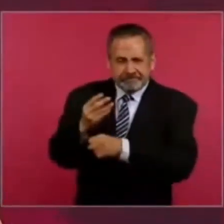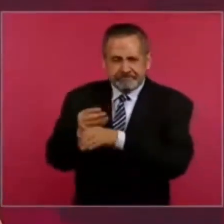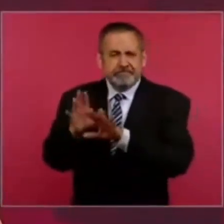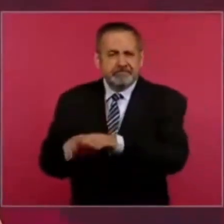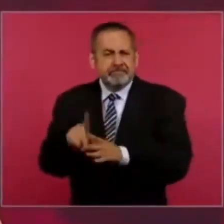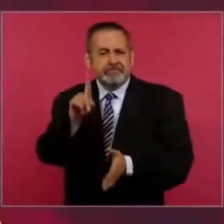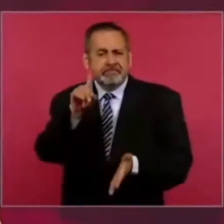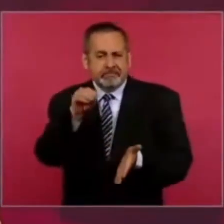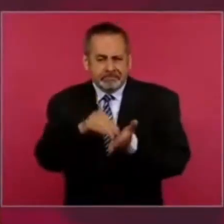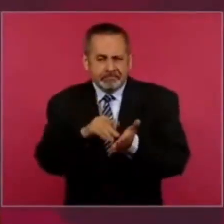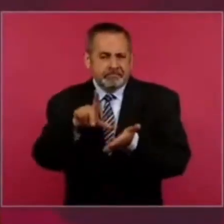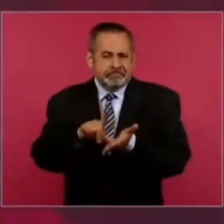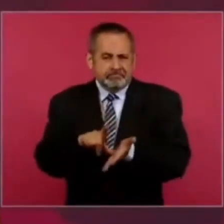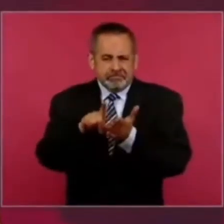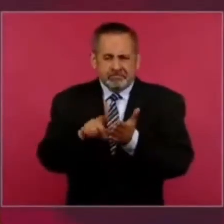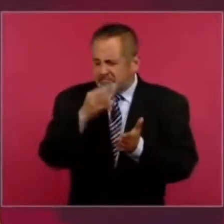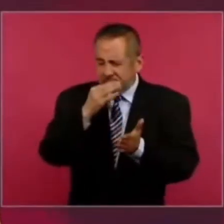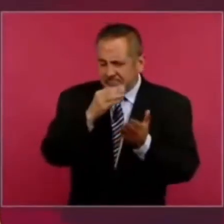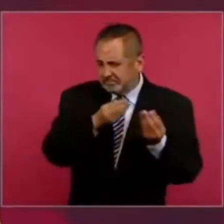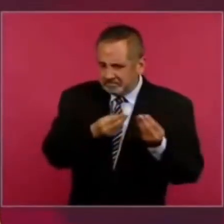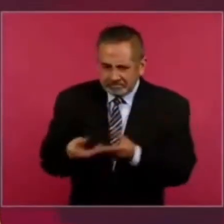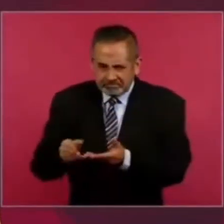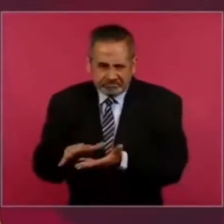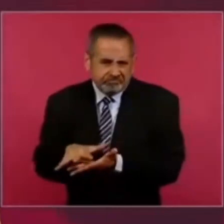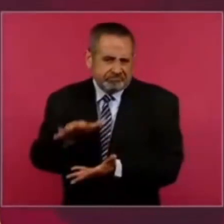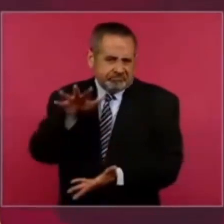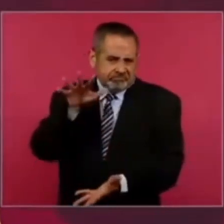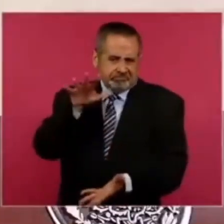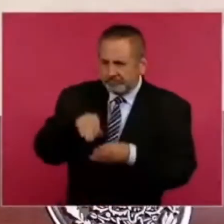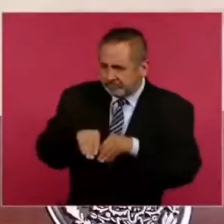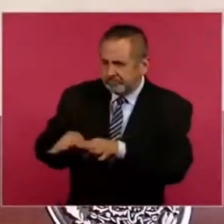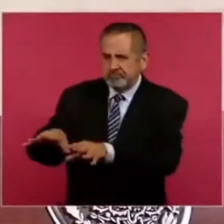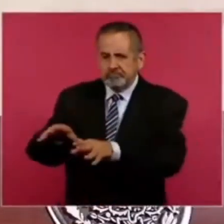1,000 litros por segundo y van a llegar otros 1,000.